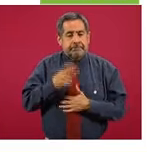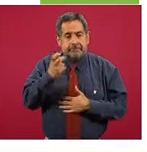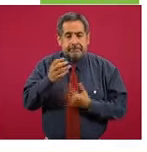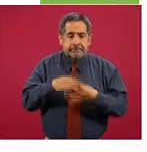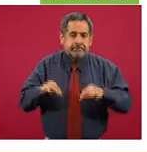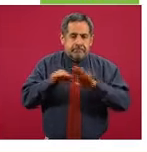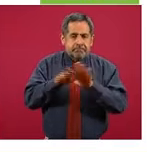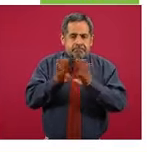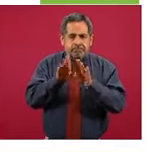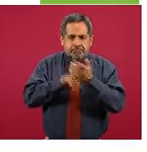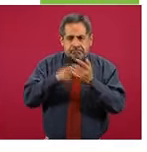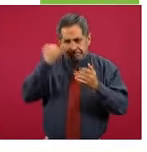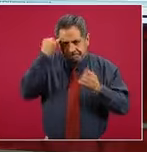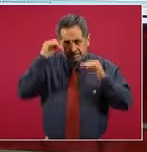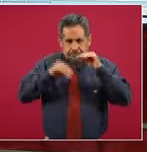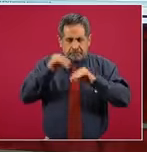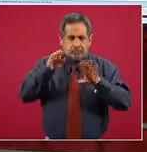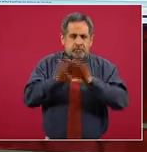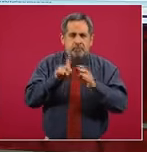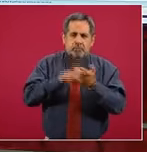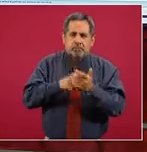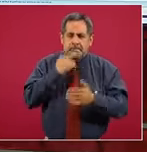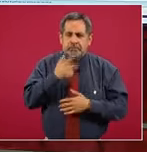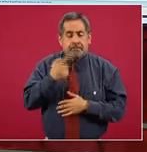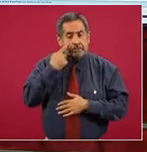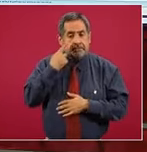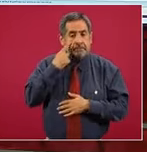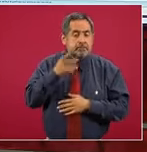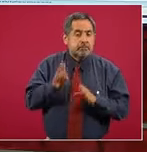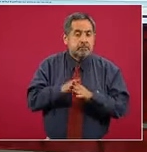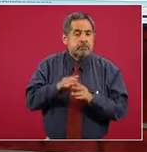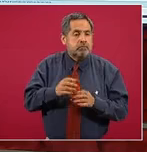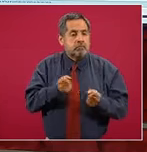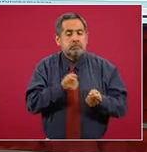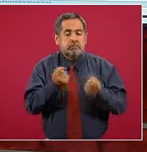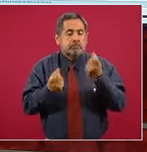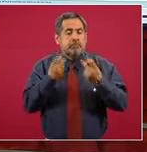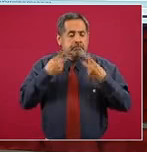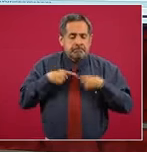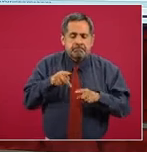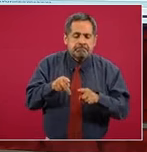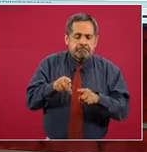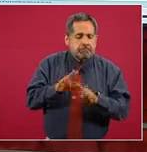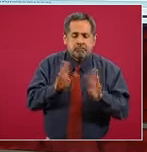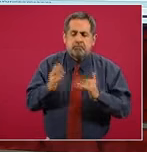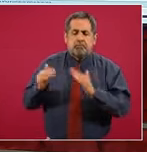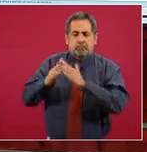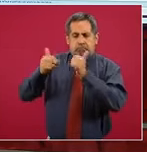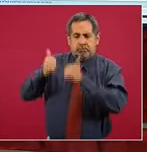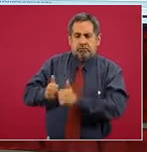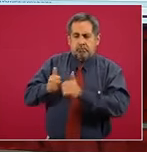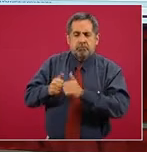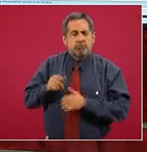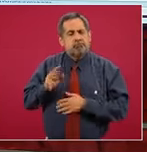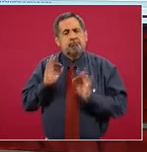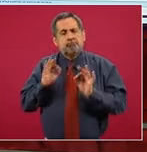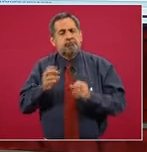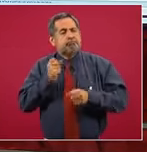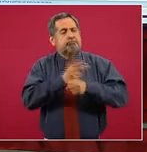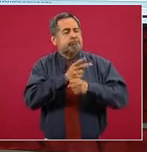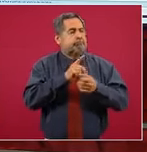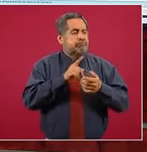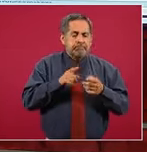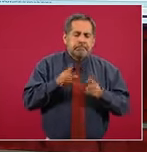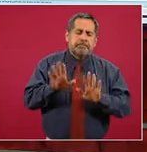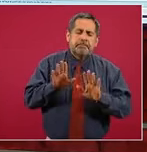de categorizarlo, y como pueden ver, en los casos ambulatorios 72% lo hicieron de manera ideal, y si le